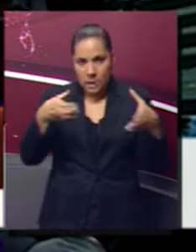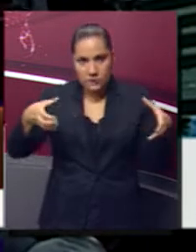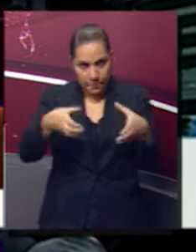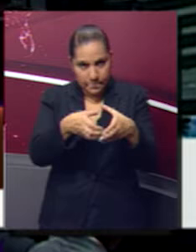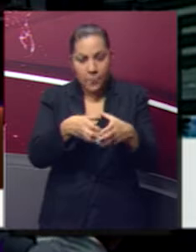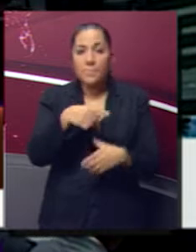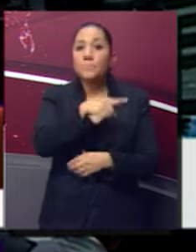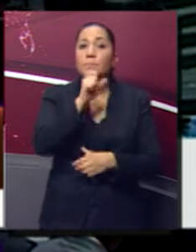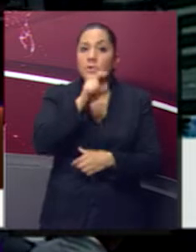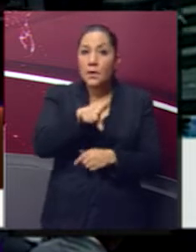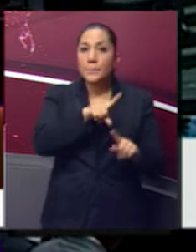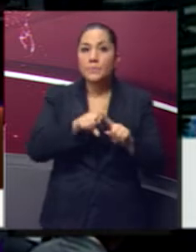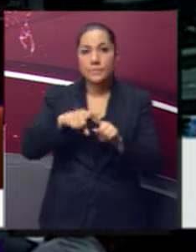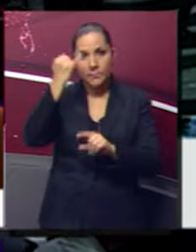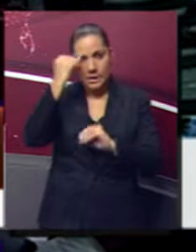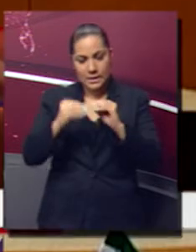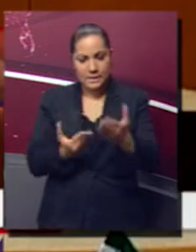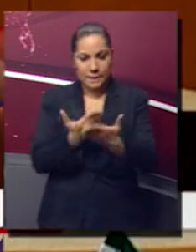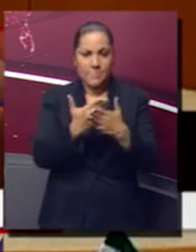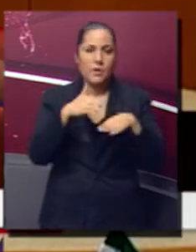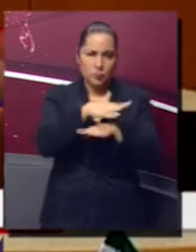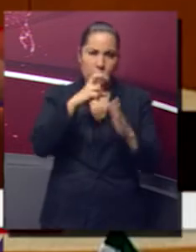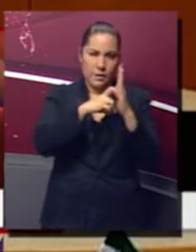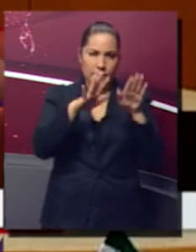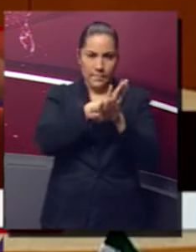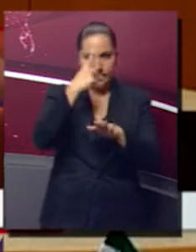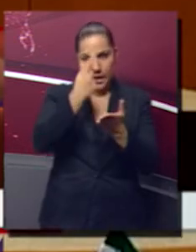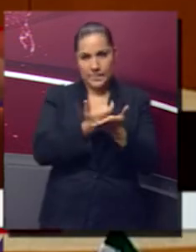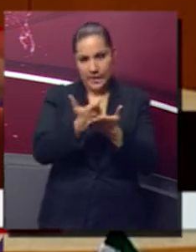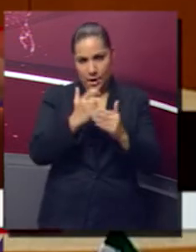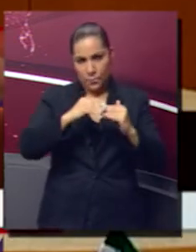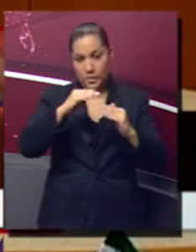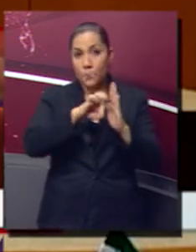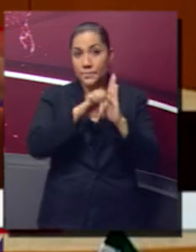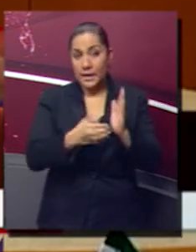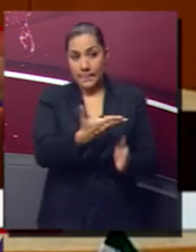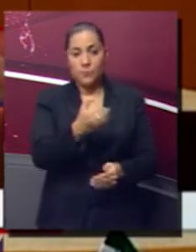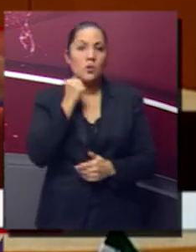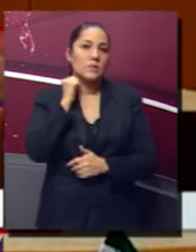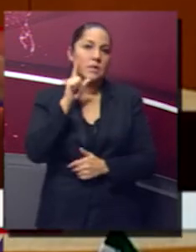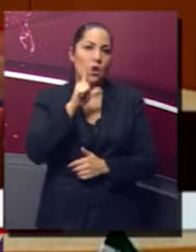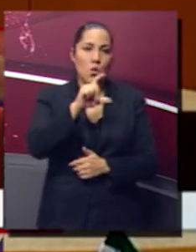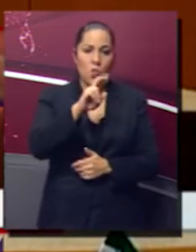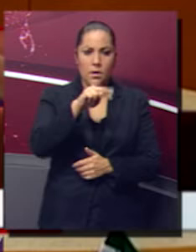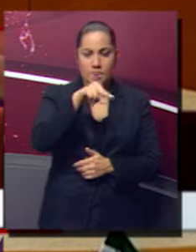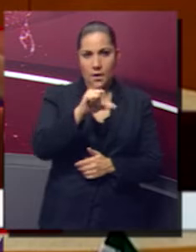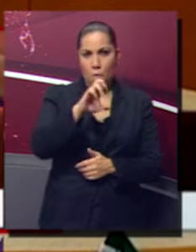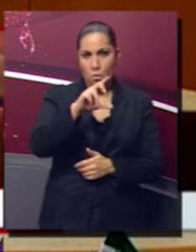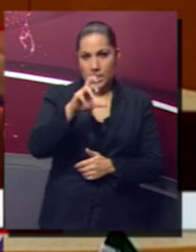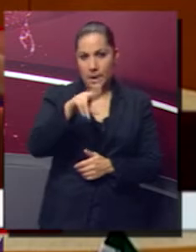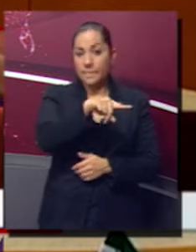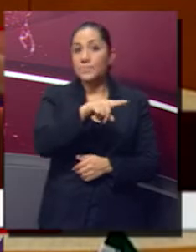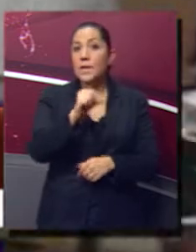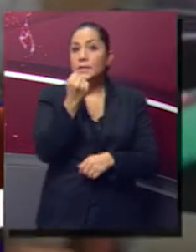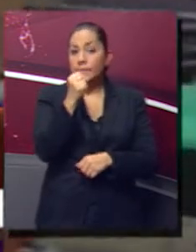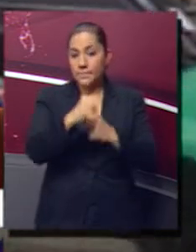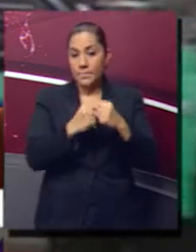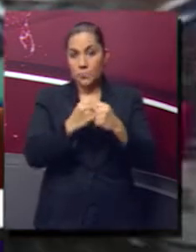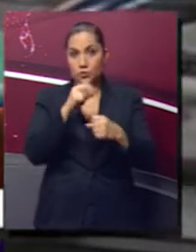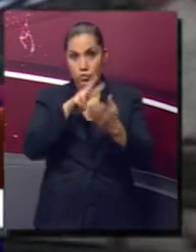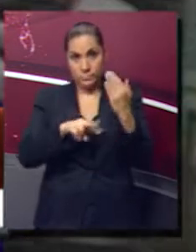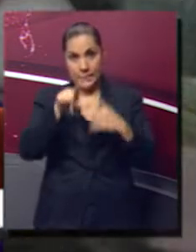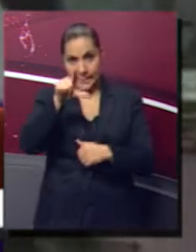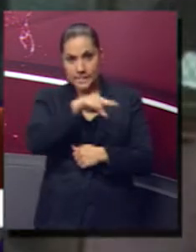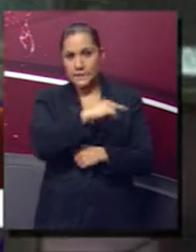iniciativas de reforma en materia de salarios mínimos. Es el caso de la senadora Lorena Cuellar Cisneros, que en septiembre de 2017